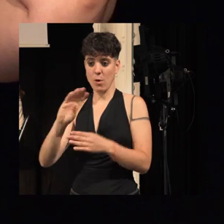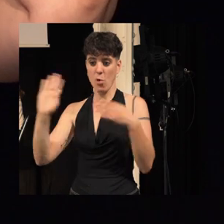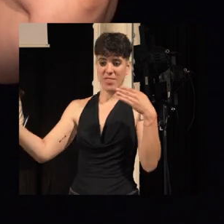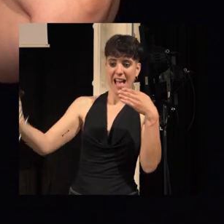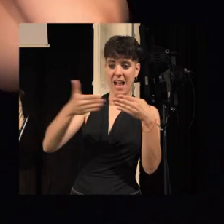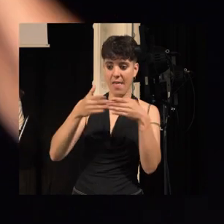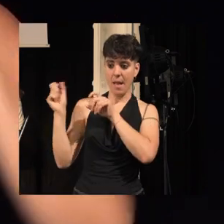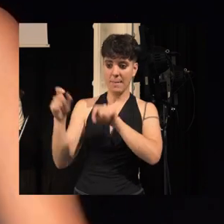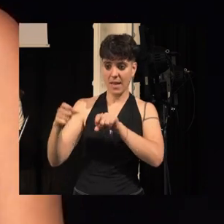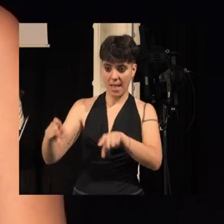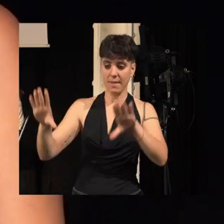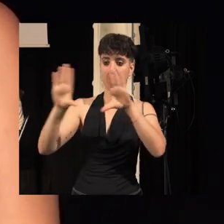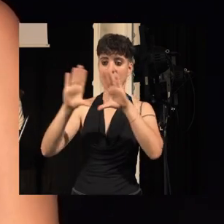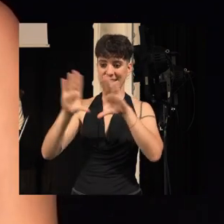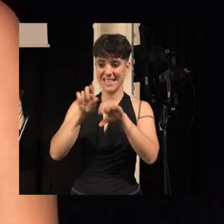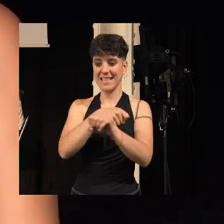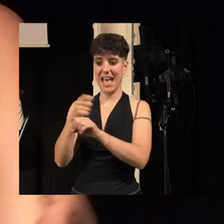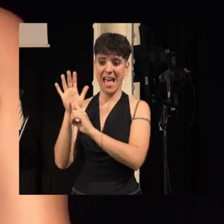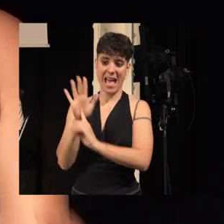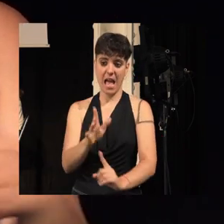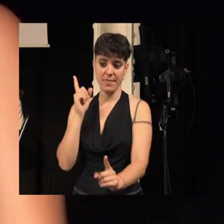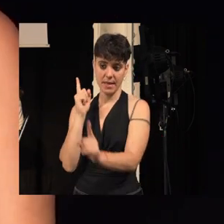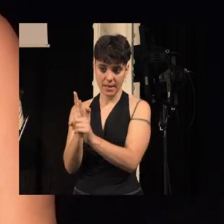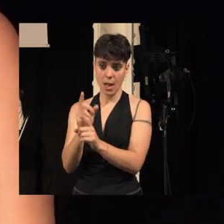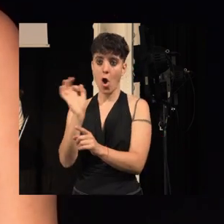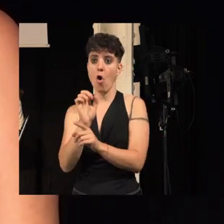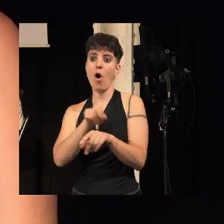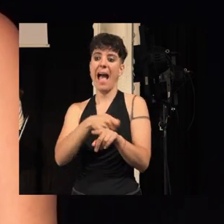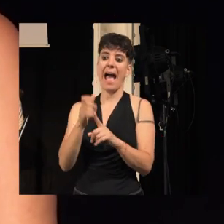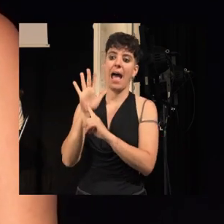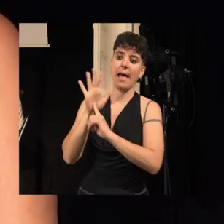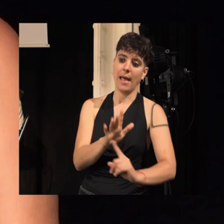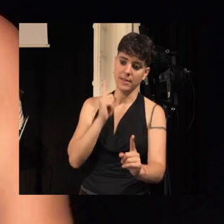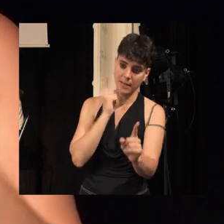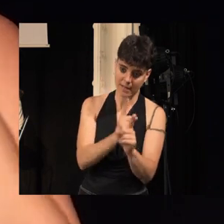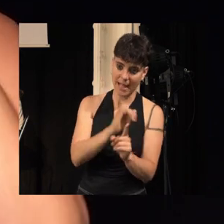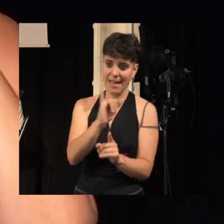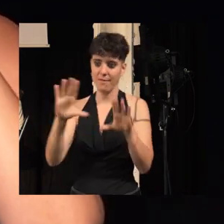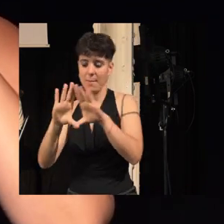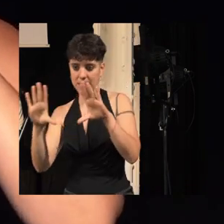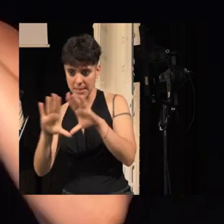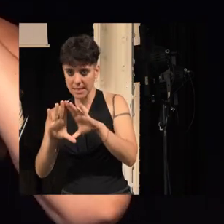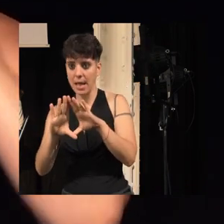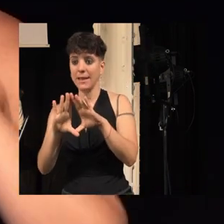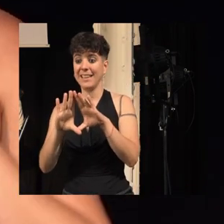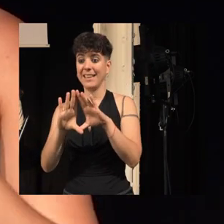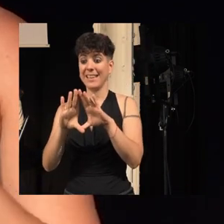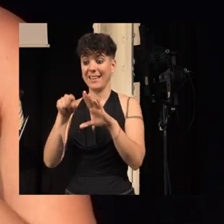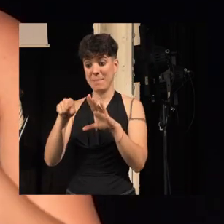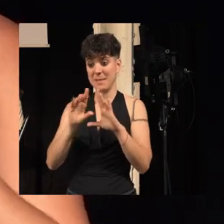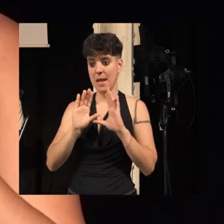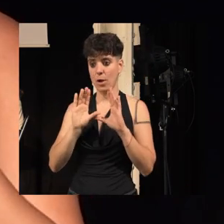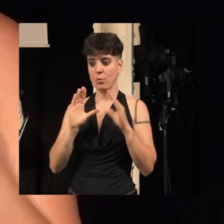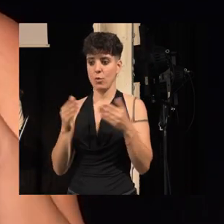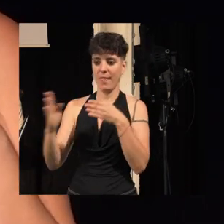feminista, antirracista, o antirracista y feminista, y todo lo que se está poniendo ahí en